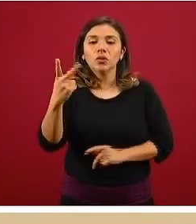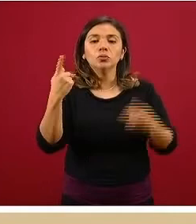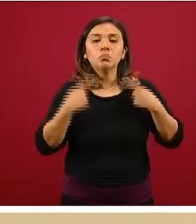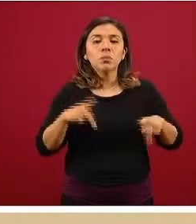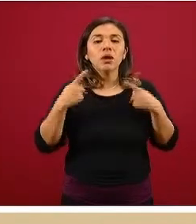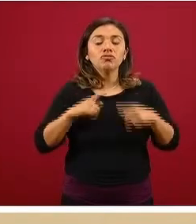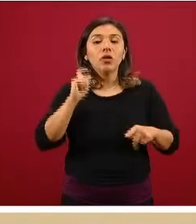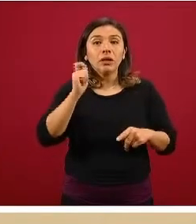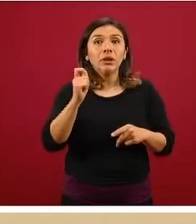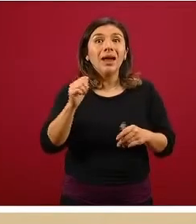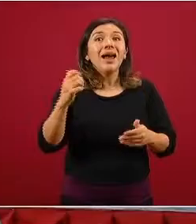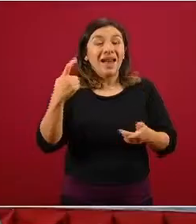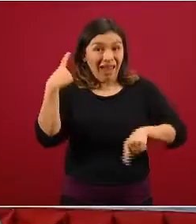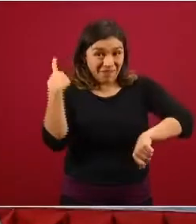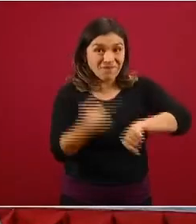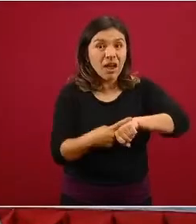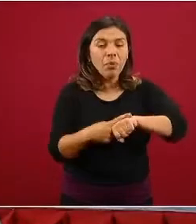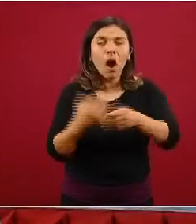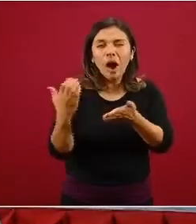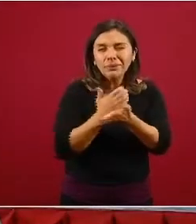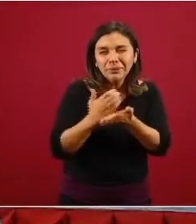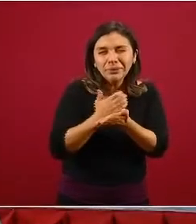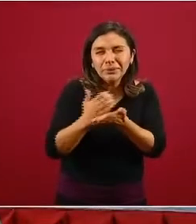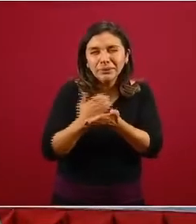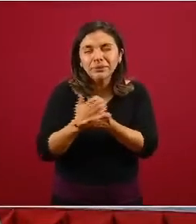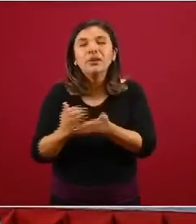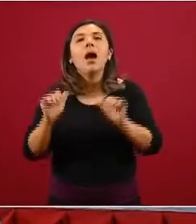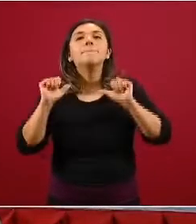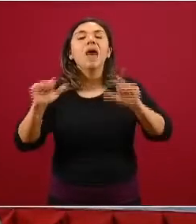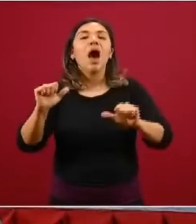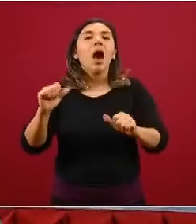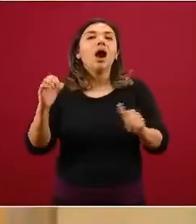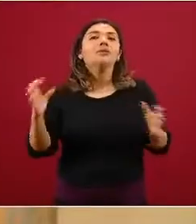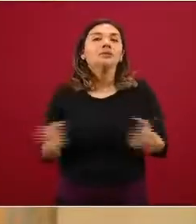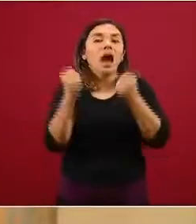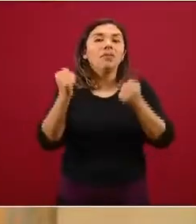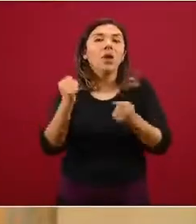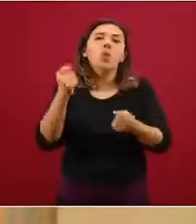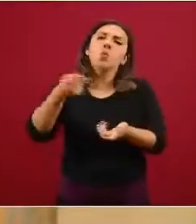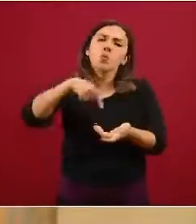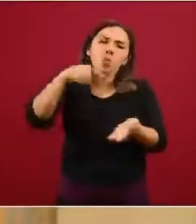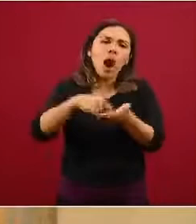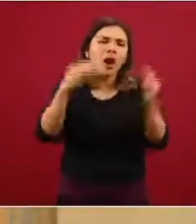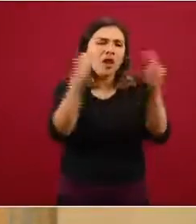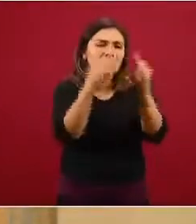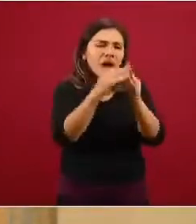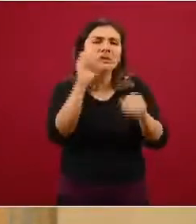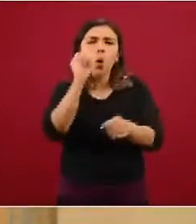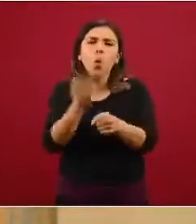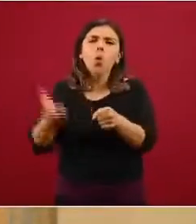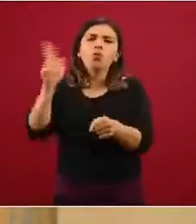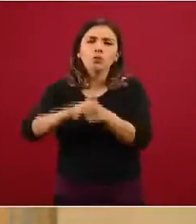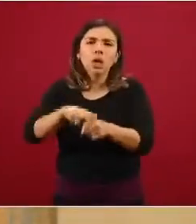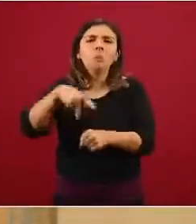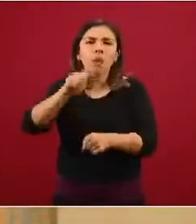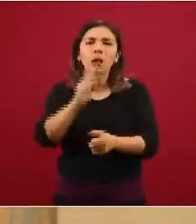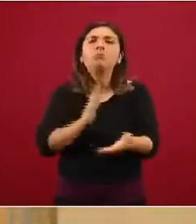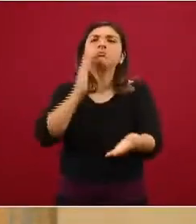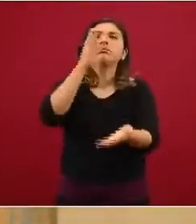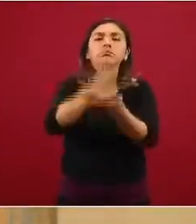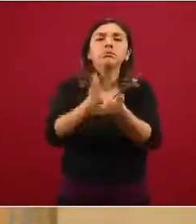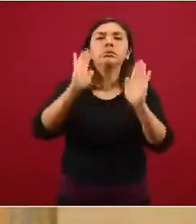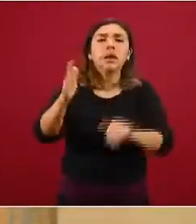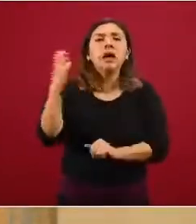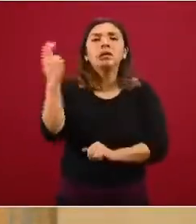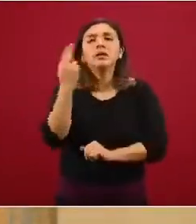383.872 personas que se han recuperado, ya sea en las unidades de salud o en sus casas, pero que han ido y han